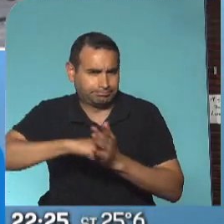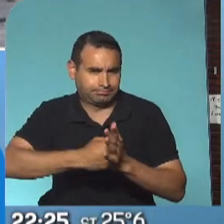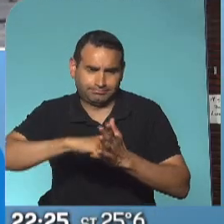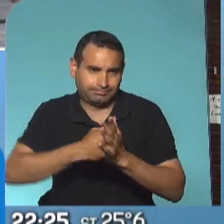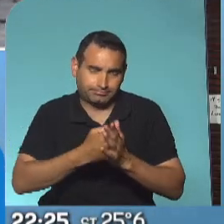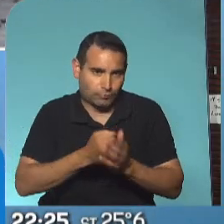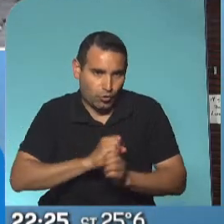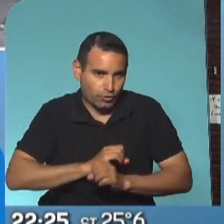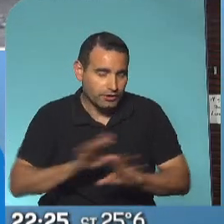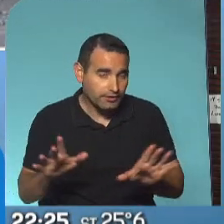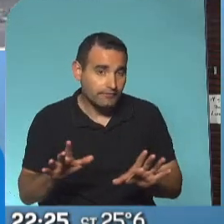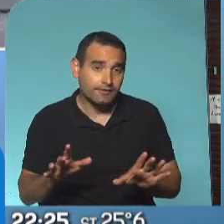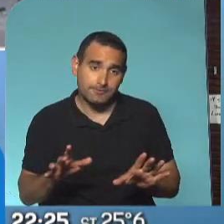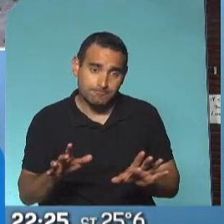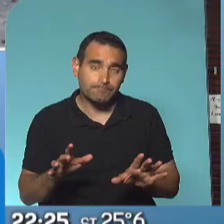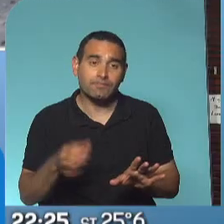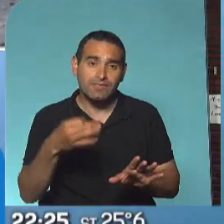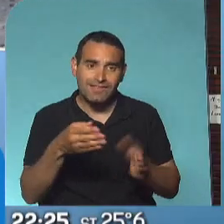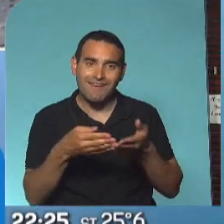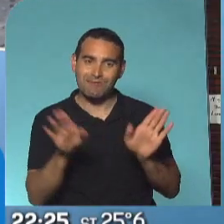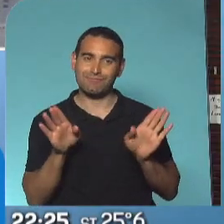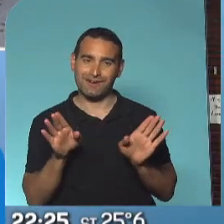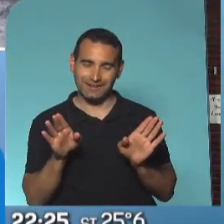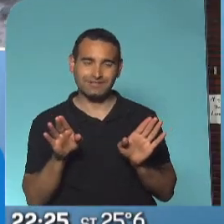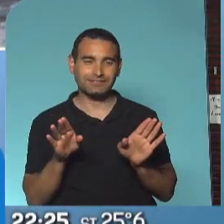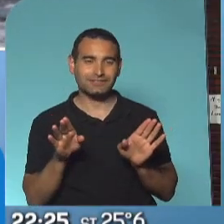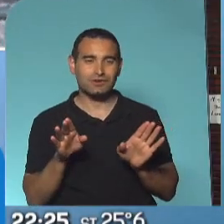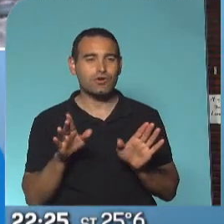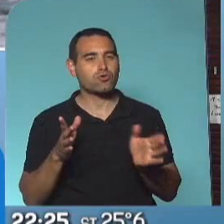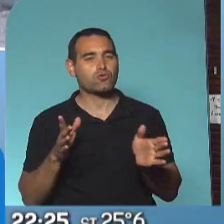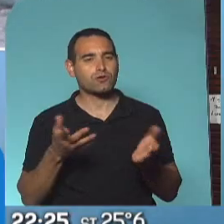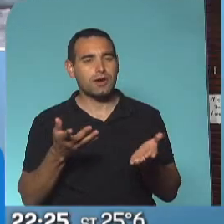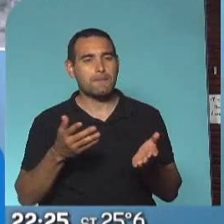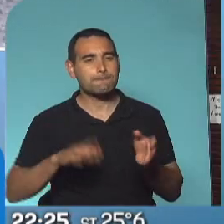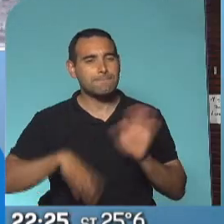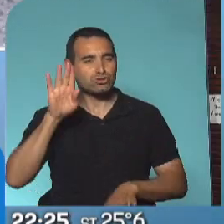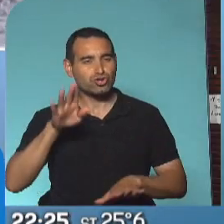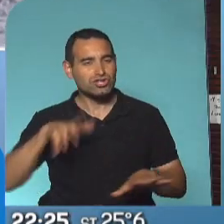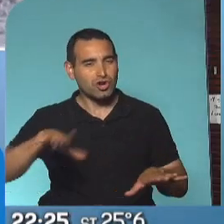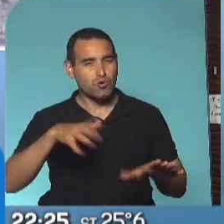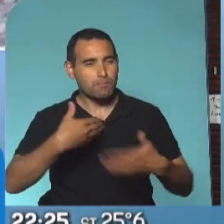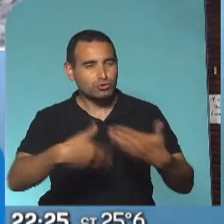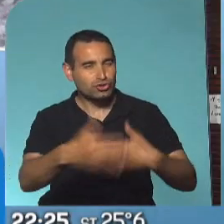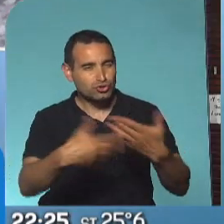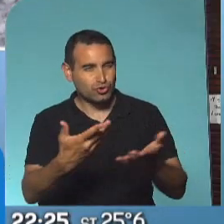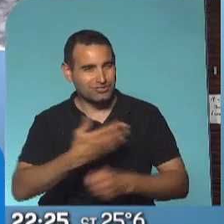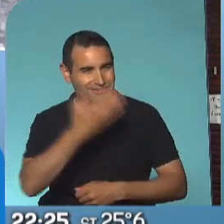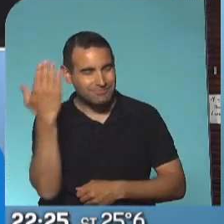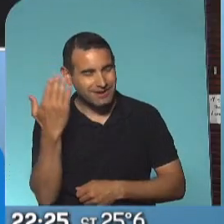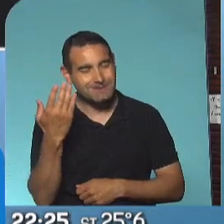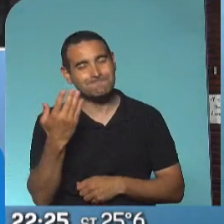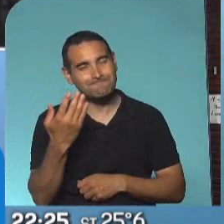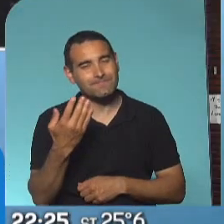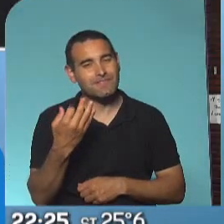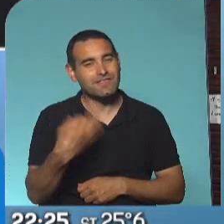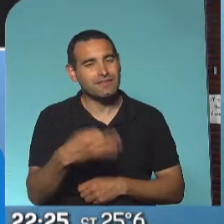días, con lo cual la ampliación y la construcción de mayorías en el proceso de la Asamblea, de la reforma